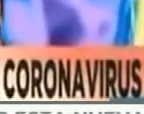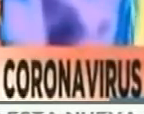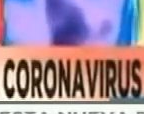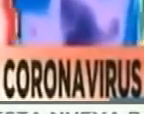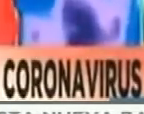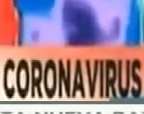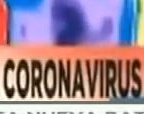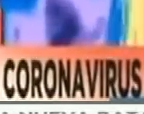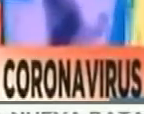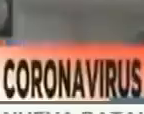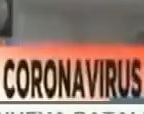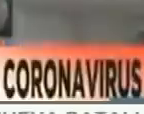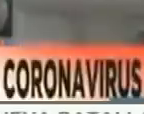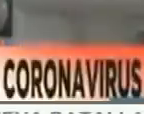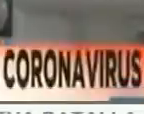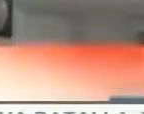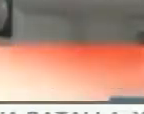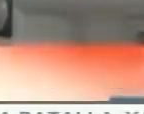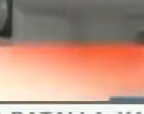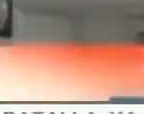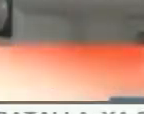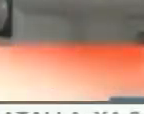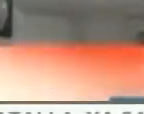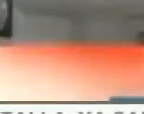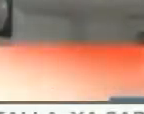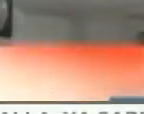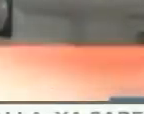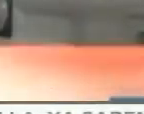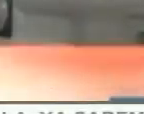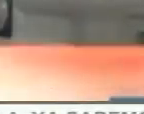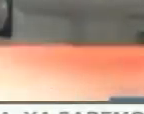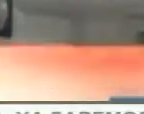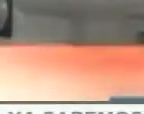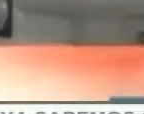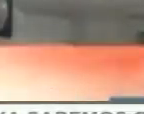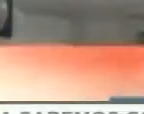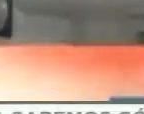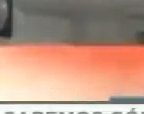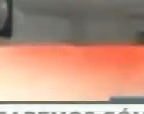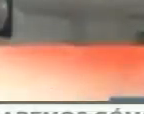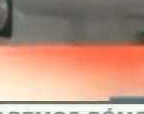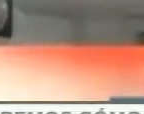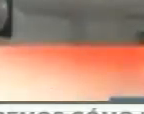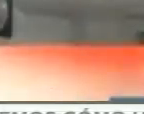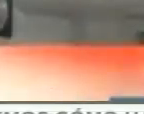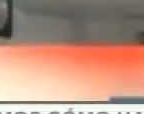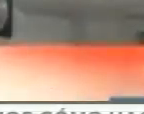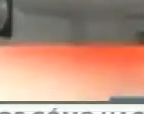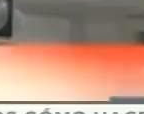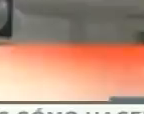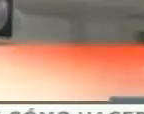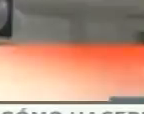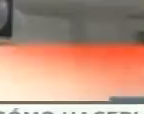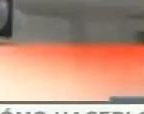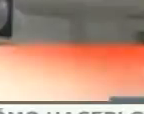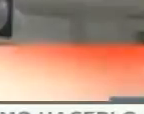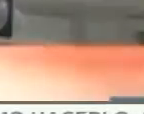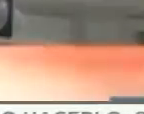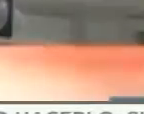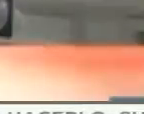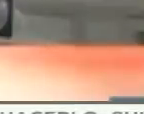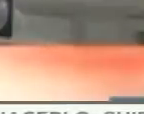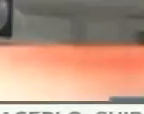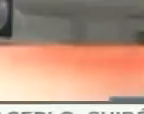micras. Gotículas de mayor de 100 micras van a caer rápidamente en una distancia cercana a nosotros, lo que contamina las